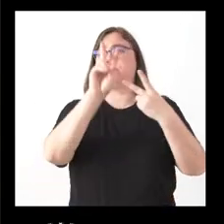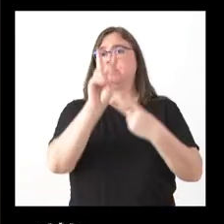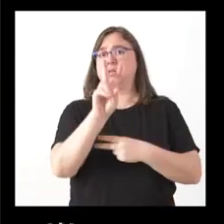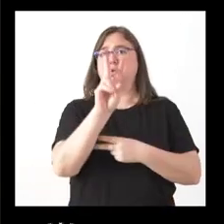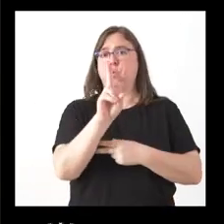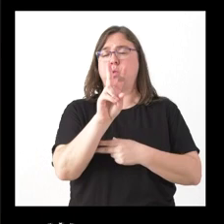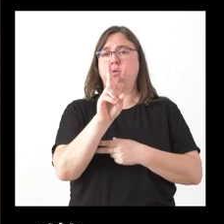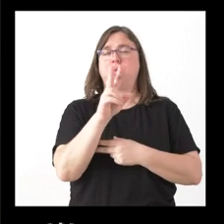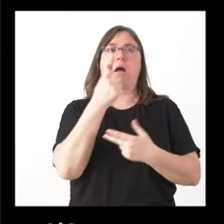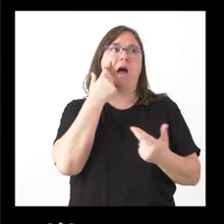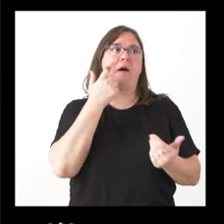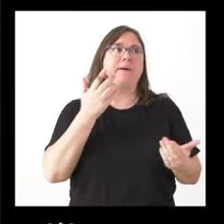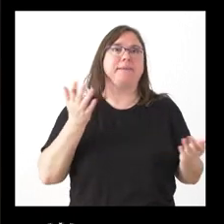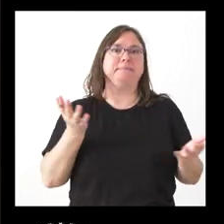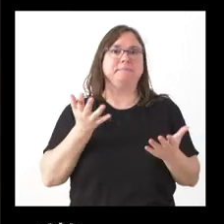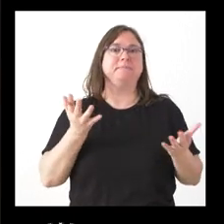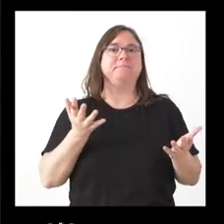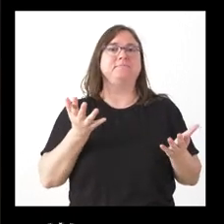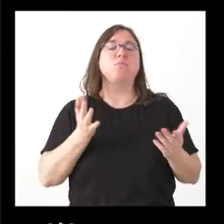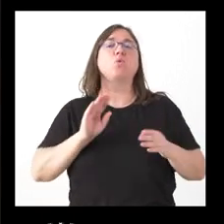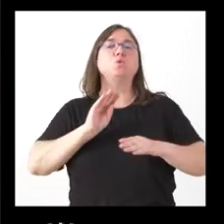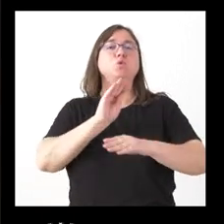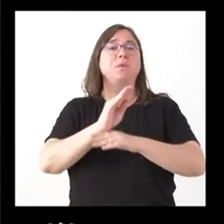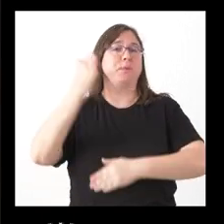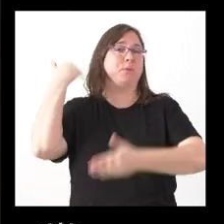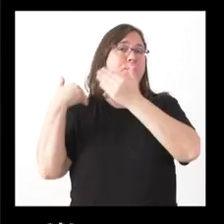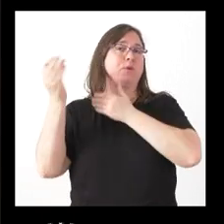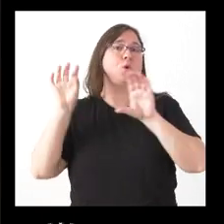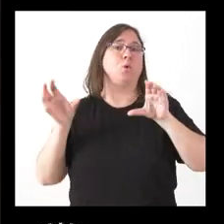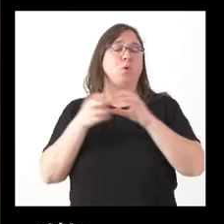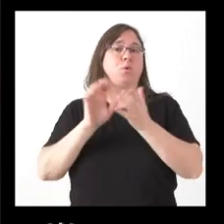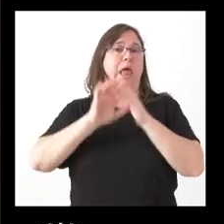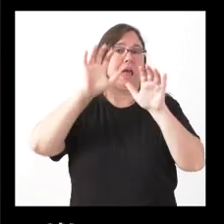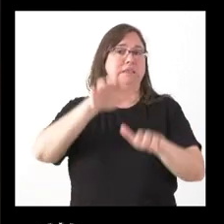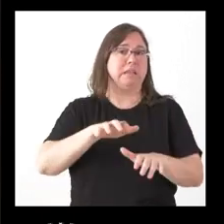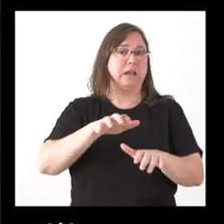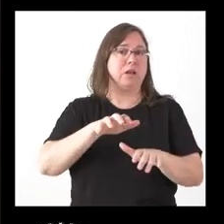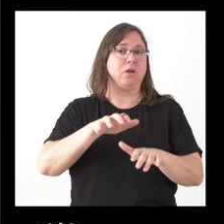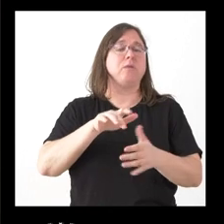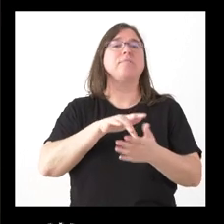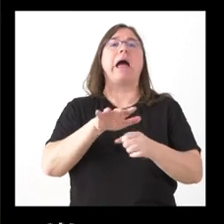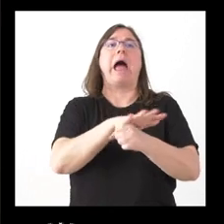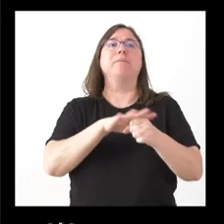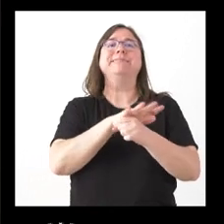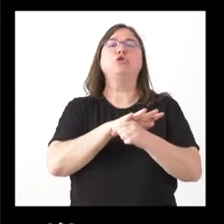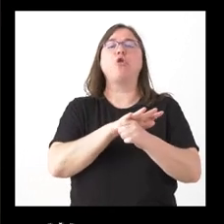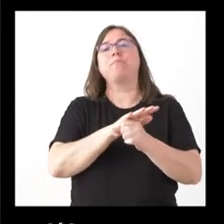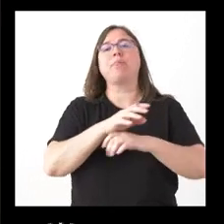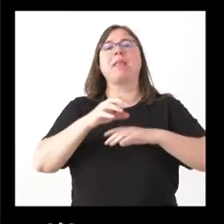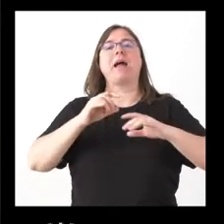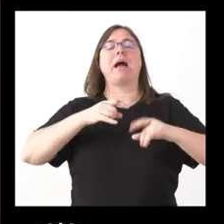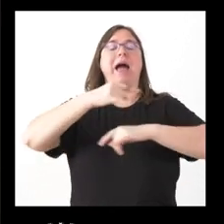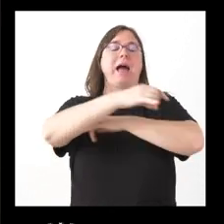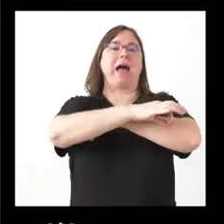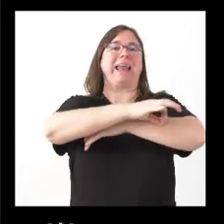a ver la subvención que dio en su momento la junta de Castilla y león fue ámbito de arquitectura el